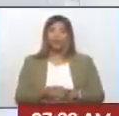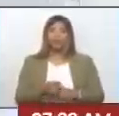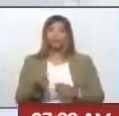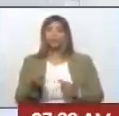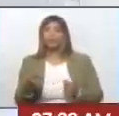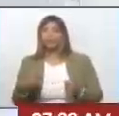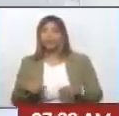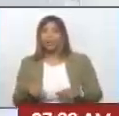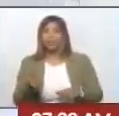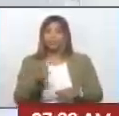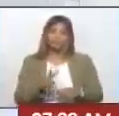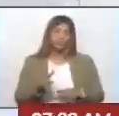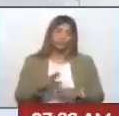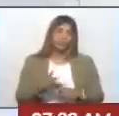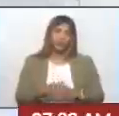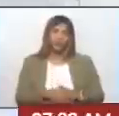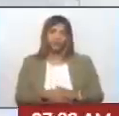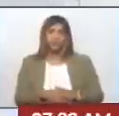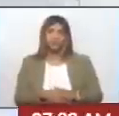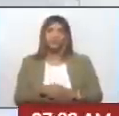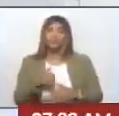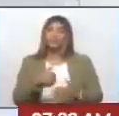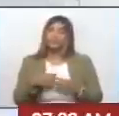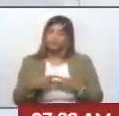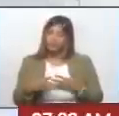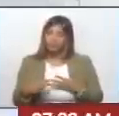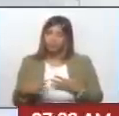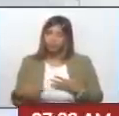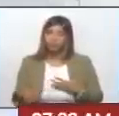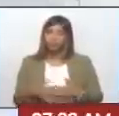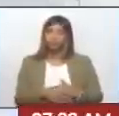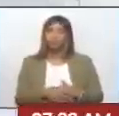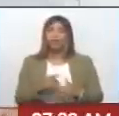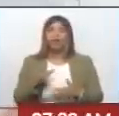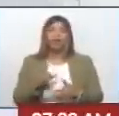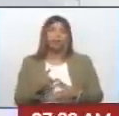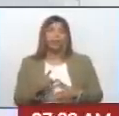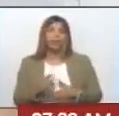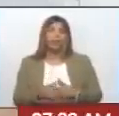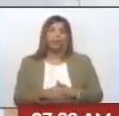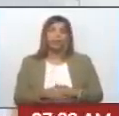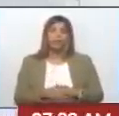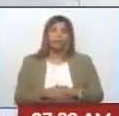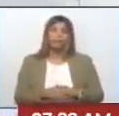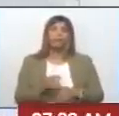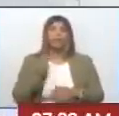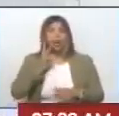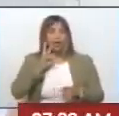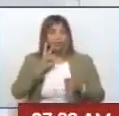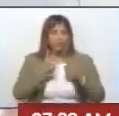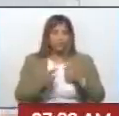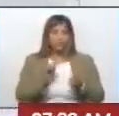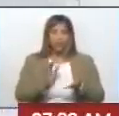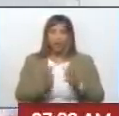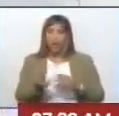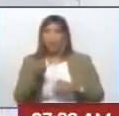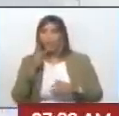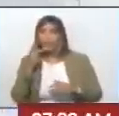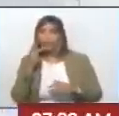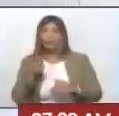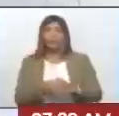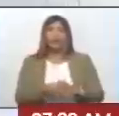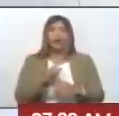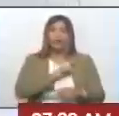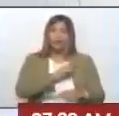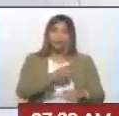de Venezuela, y extendió, y también de la América Latina. Es decir, la visión geopolítica, la visión del